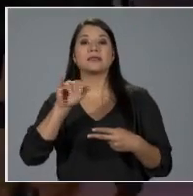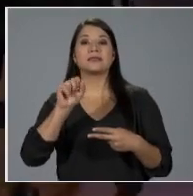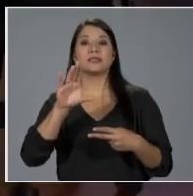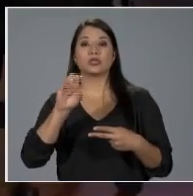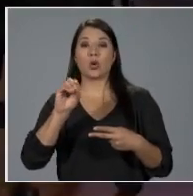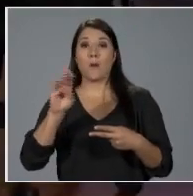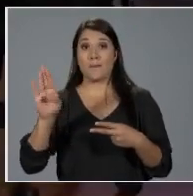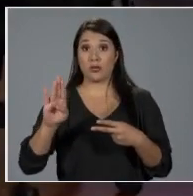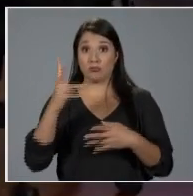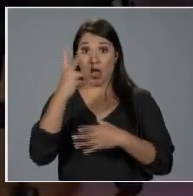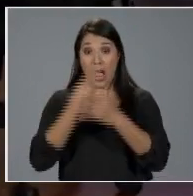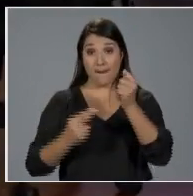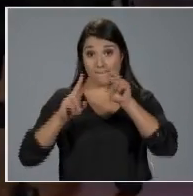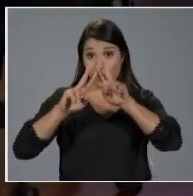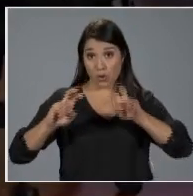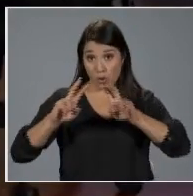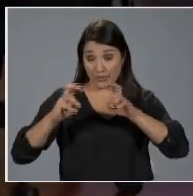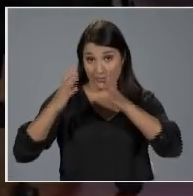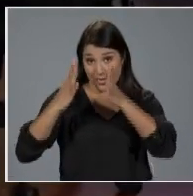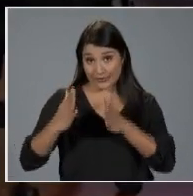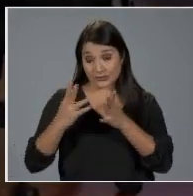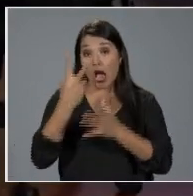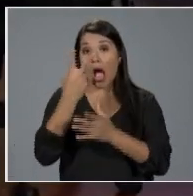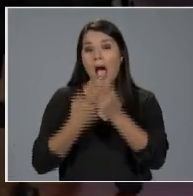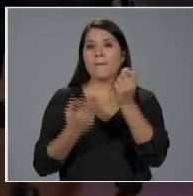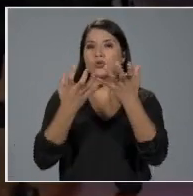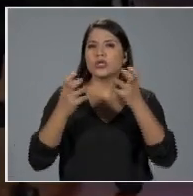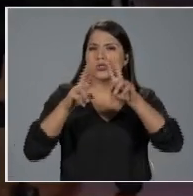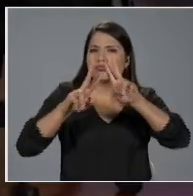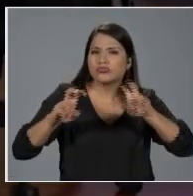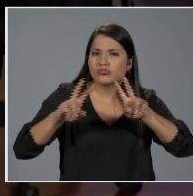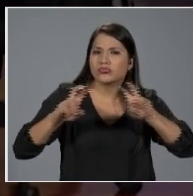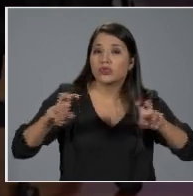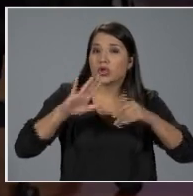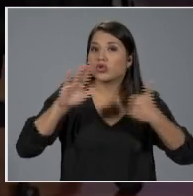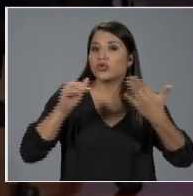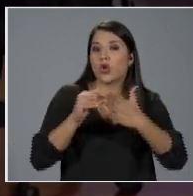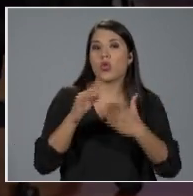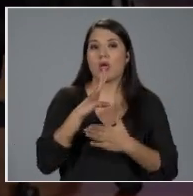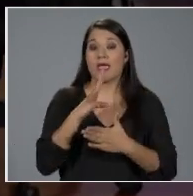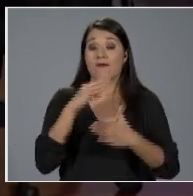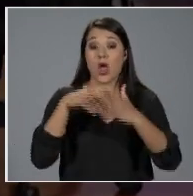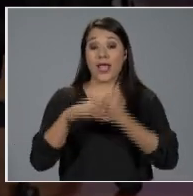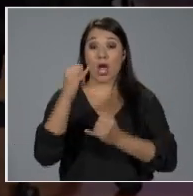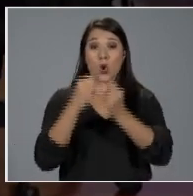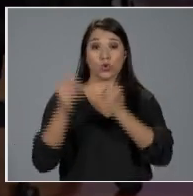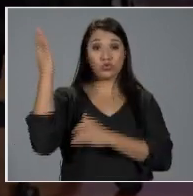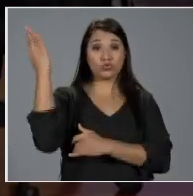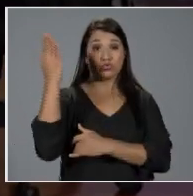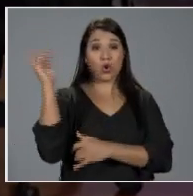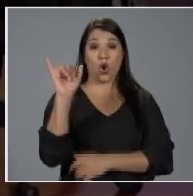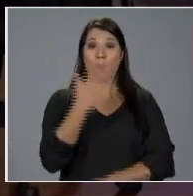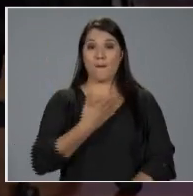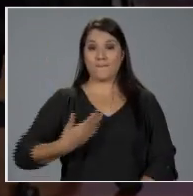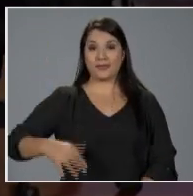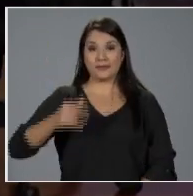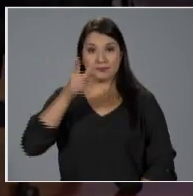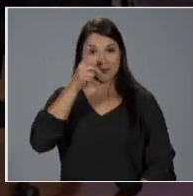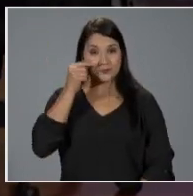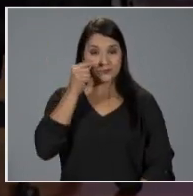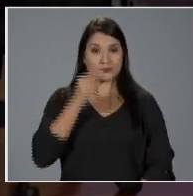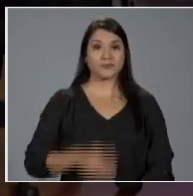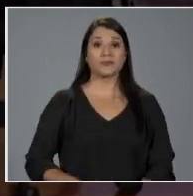van a destacar lo que se habló por parte del mandatario en este su último discurso como presidente de la República.